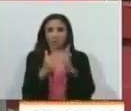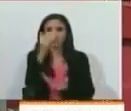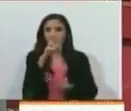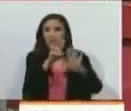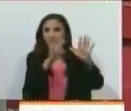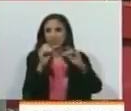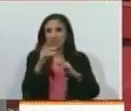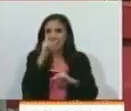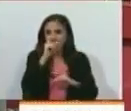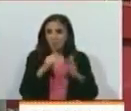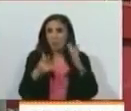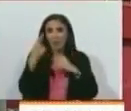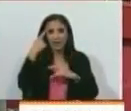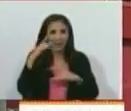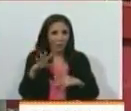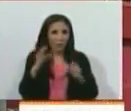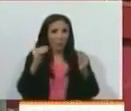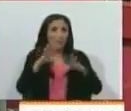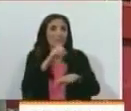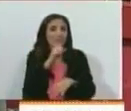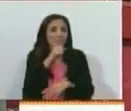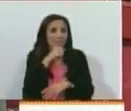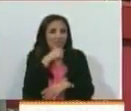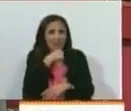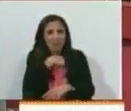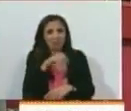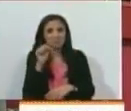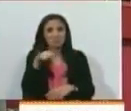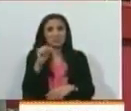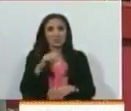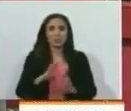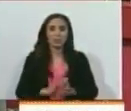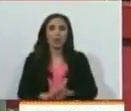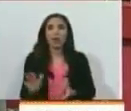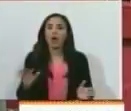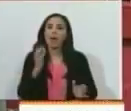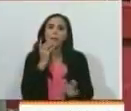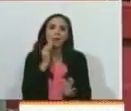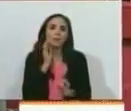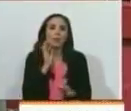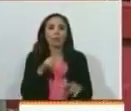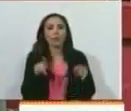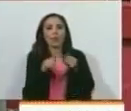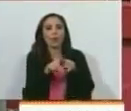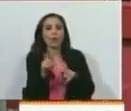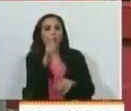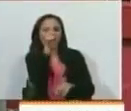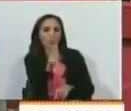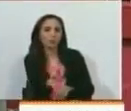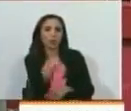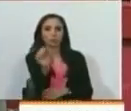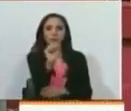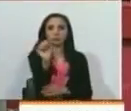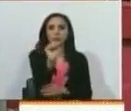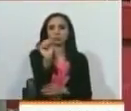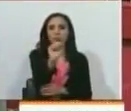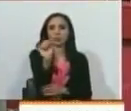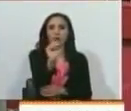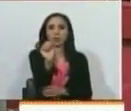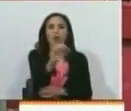o sea, él está como el que anda en su carro y no sabe, se le echó a perder la cosa de la gasolina, ¿cómo se